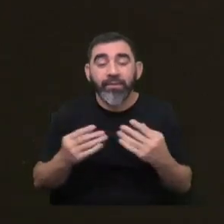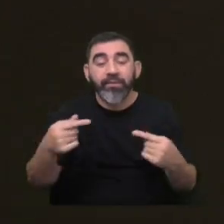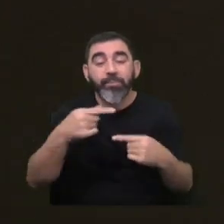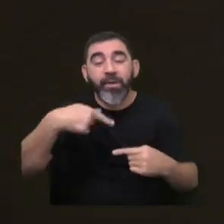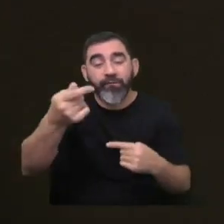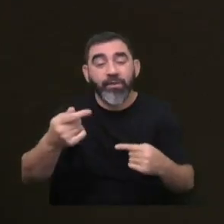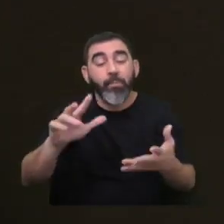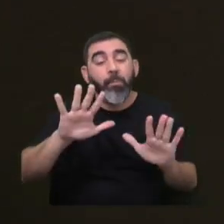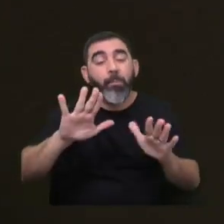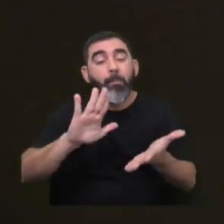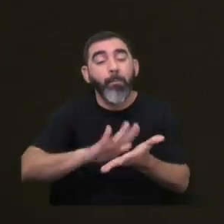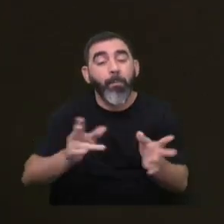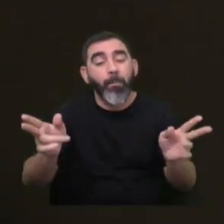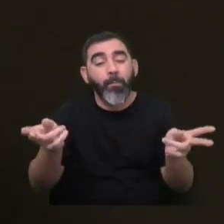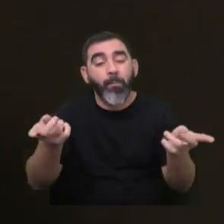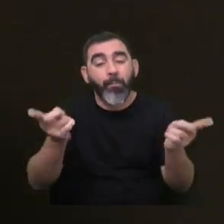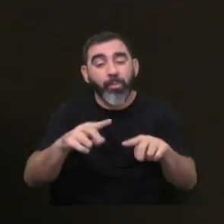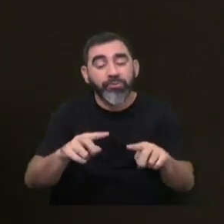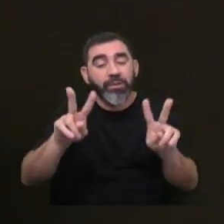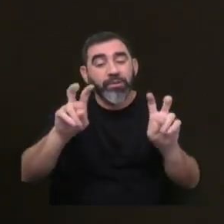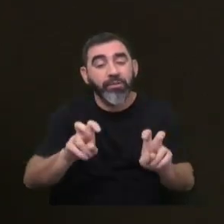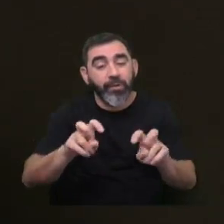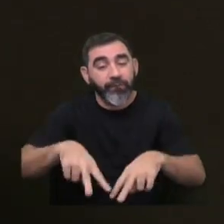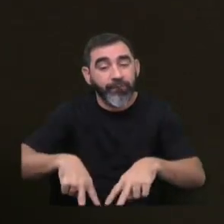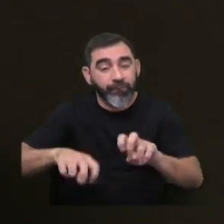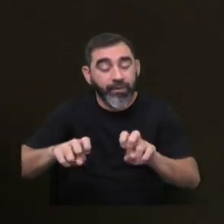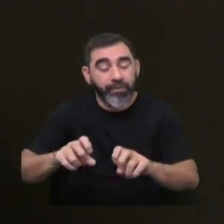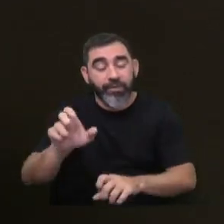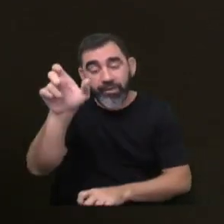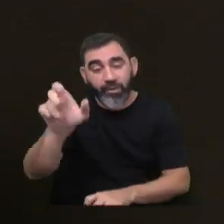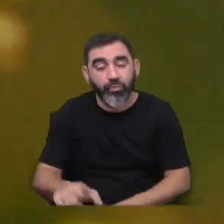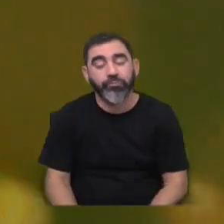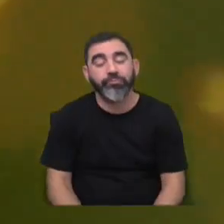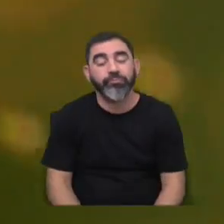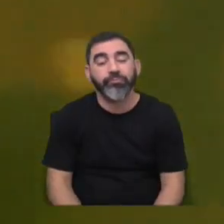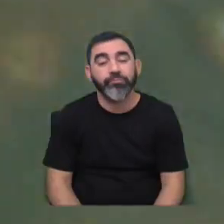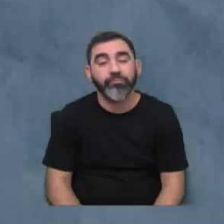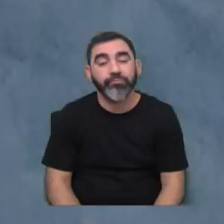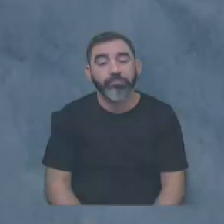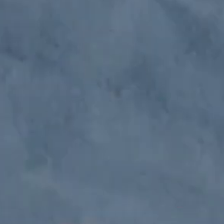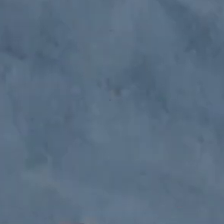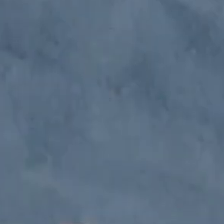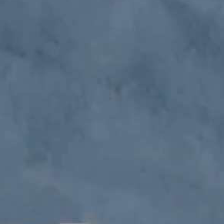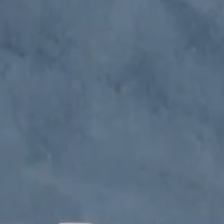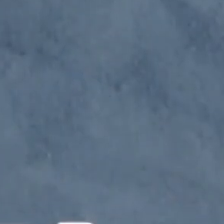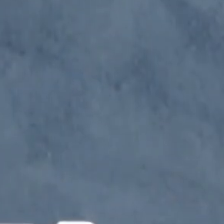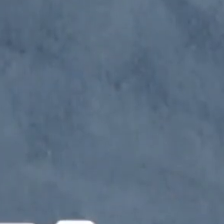semana que viene. Pausa en Sobreciencia. Volvemos con el investigador de PDCIVA que nos acompaña esta semana.